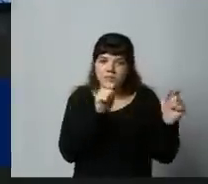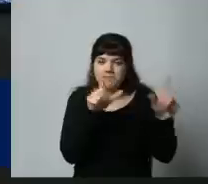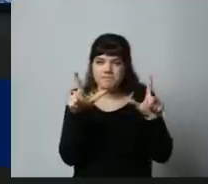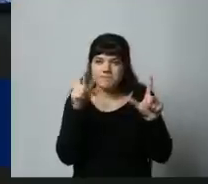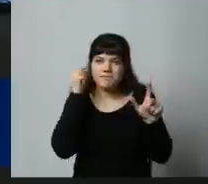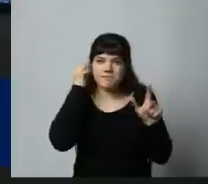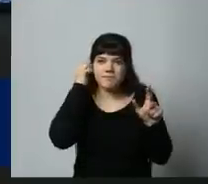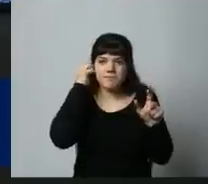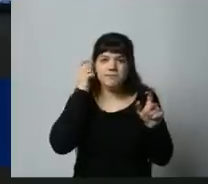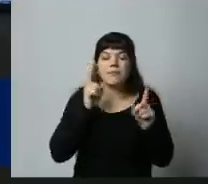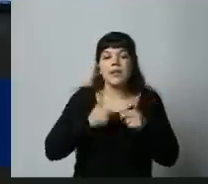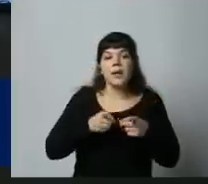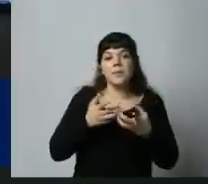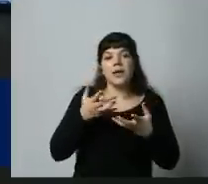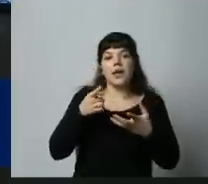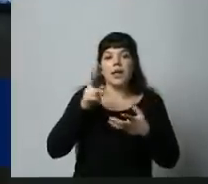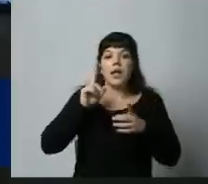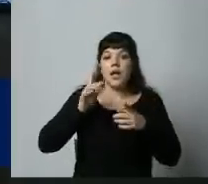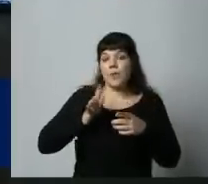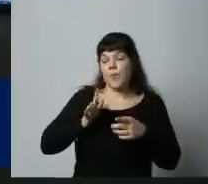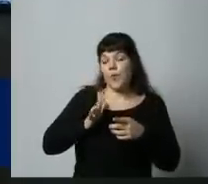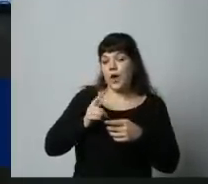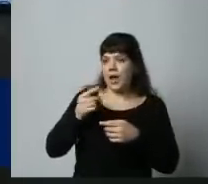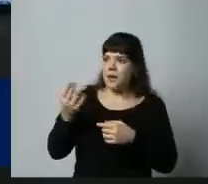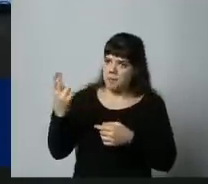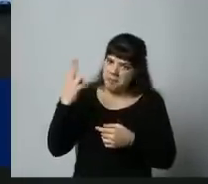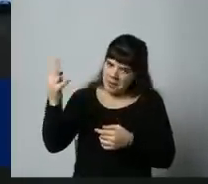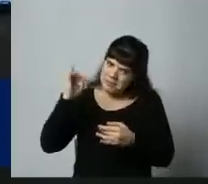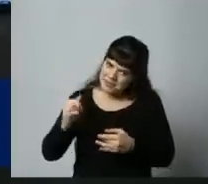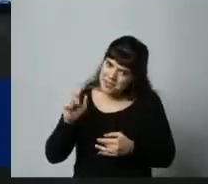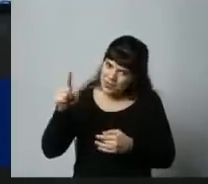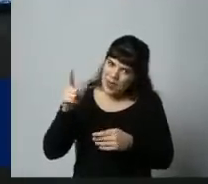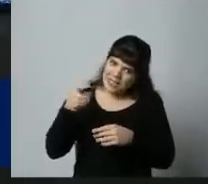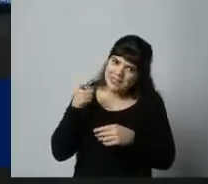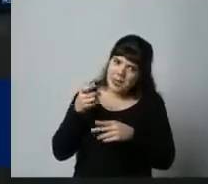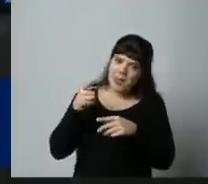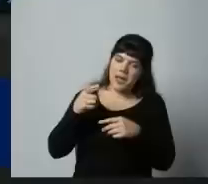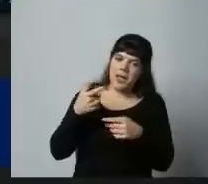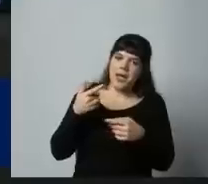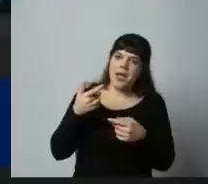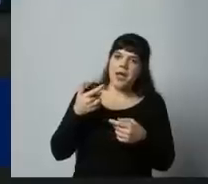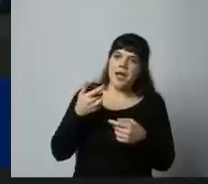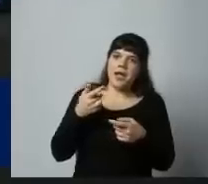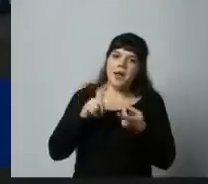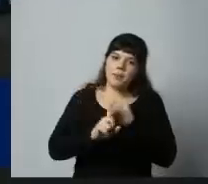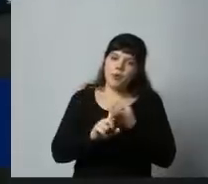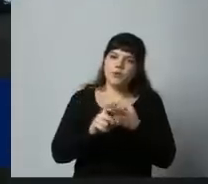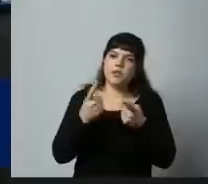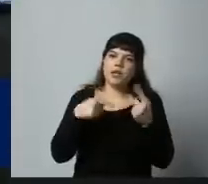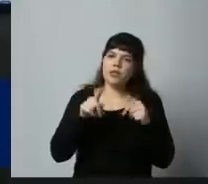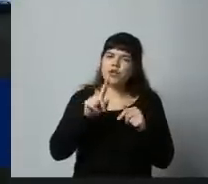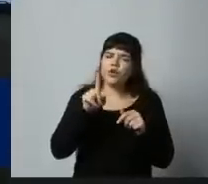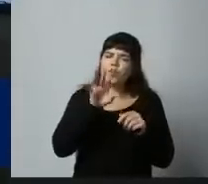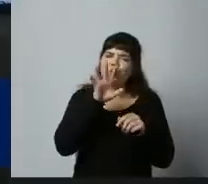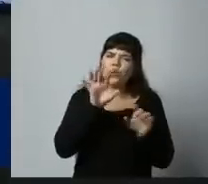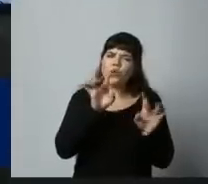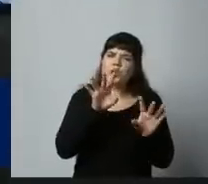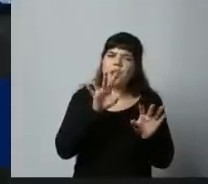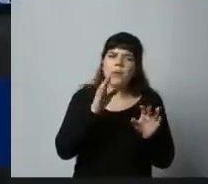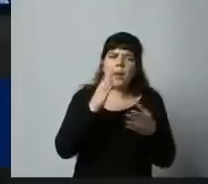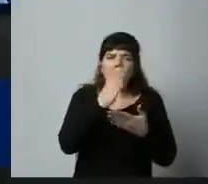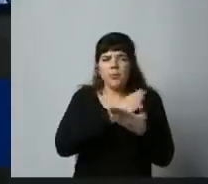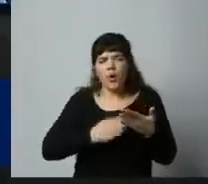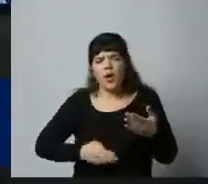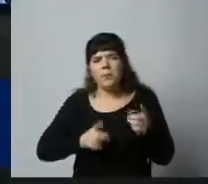a Lourdes villafaña su viuda que nos autorizó a emitir esta canción de un hombre que fue no solo un poeta y un músico